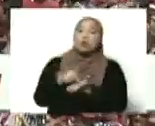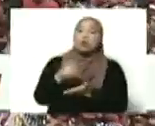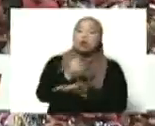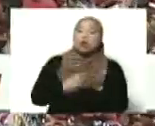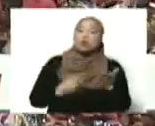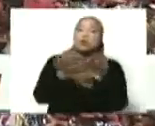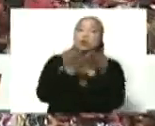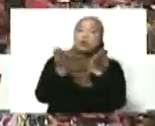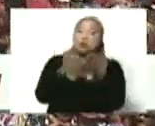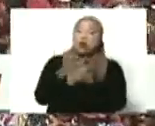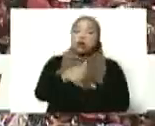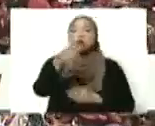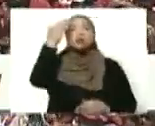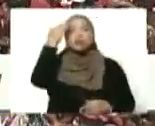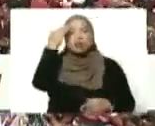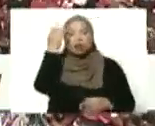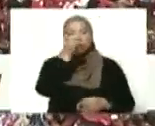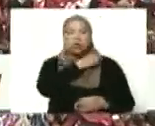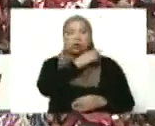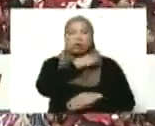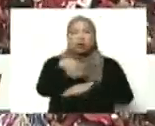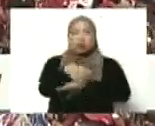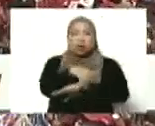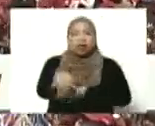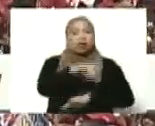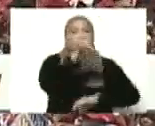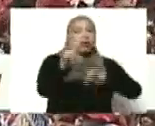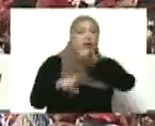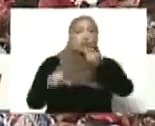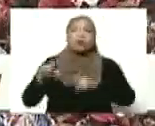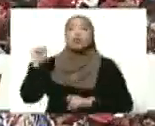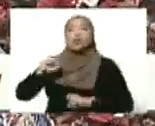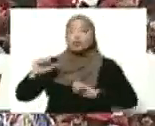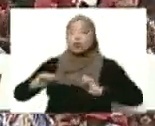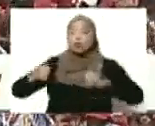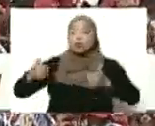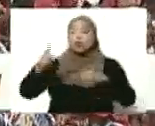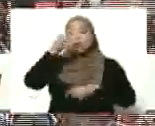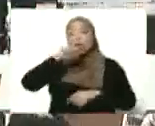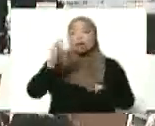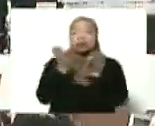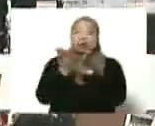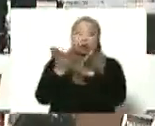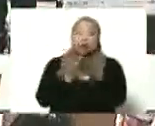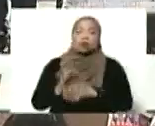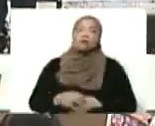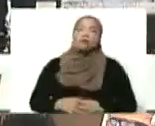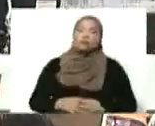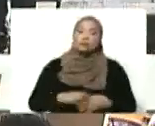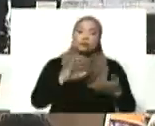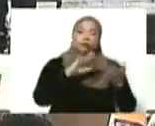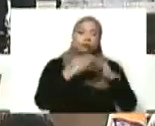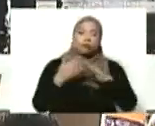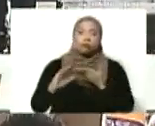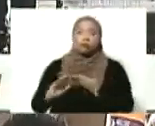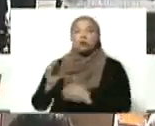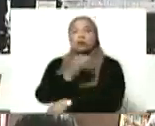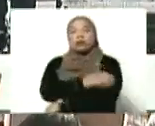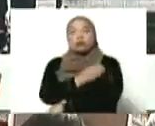eso. Está empezando el año escolar. Y entonces, por ejemplo, llegó alguien a la comunidad, es